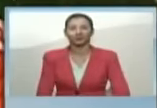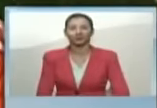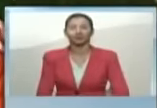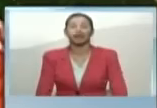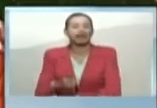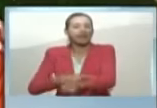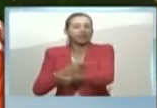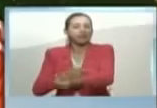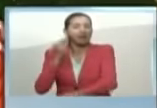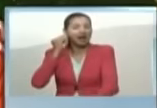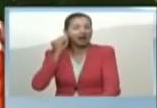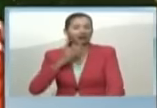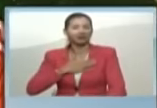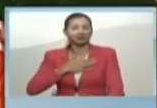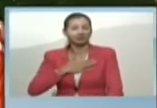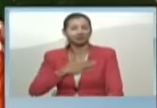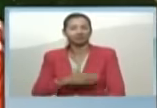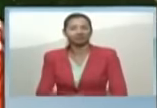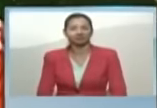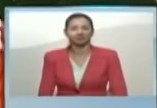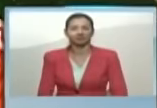hermana.